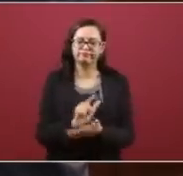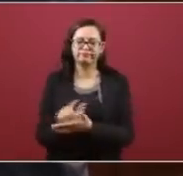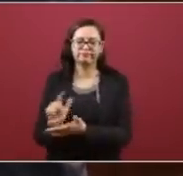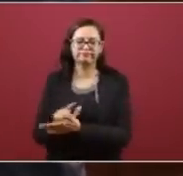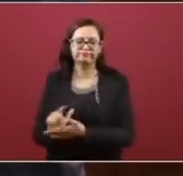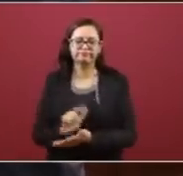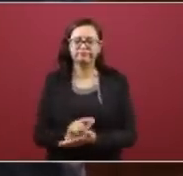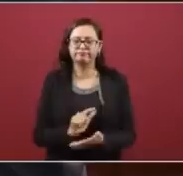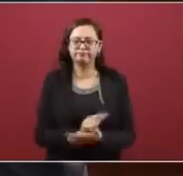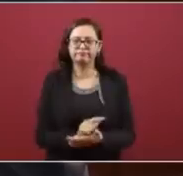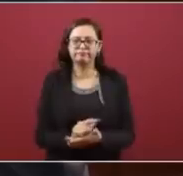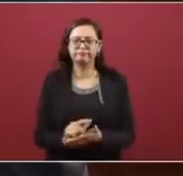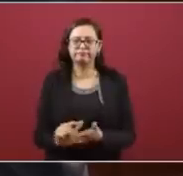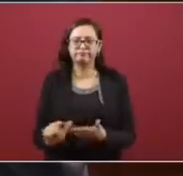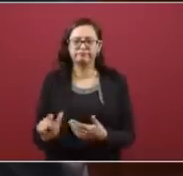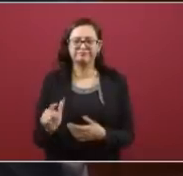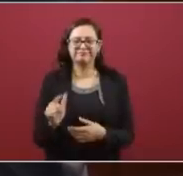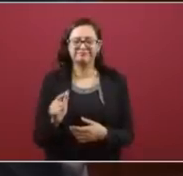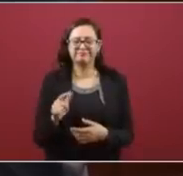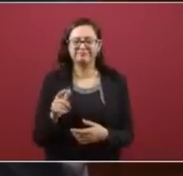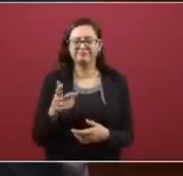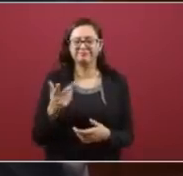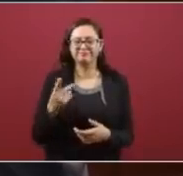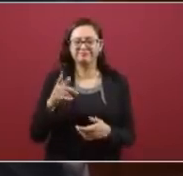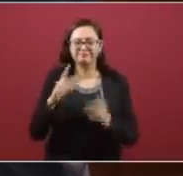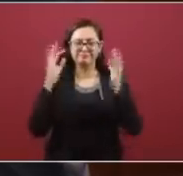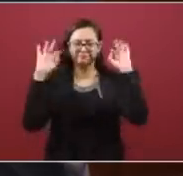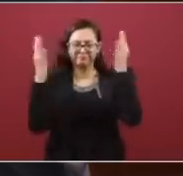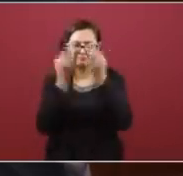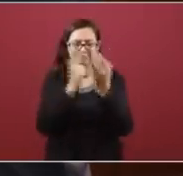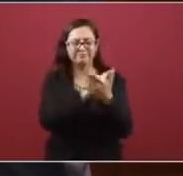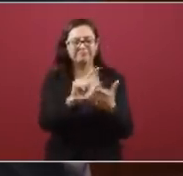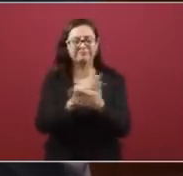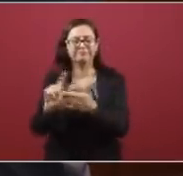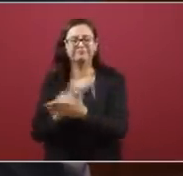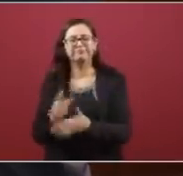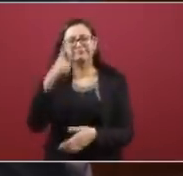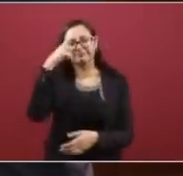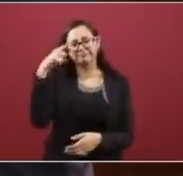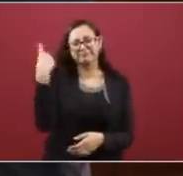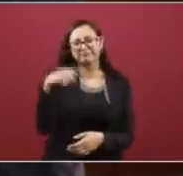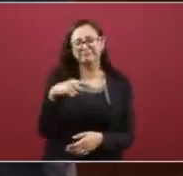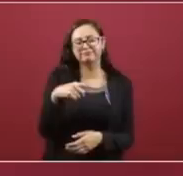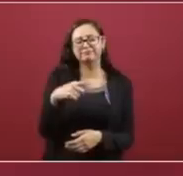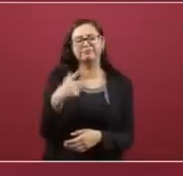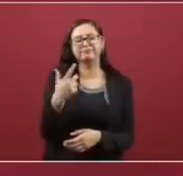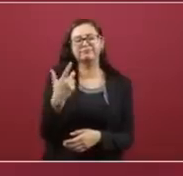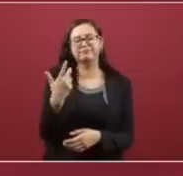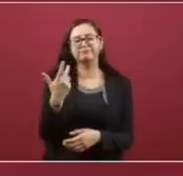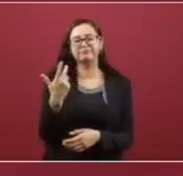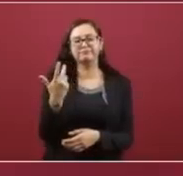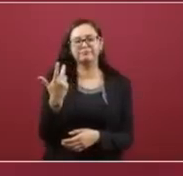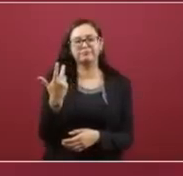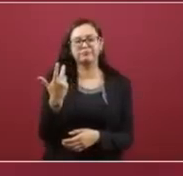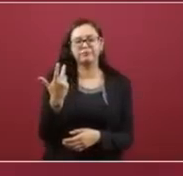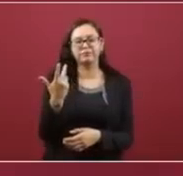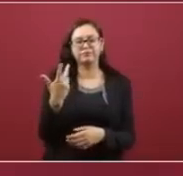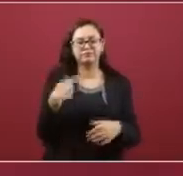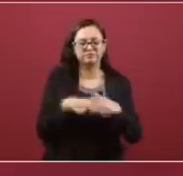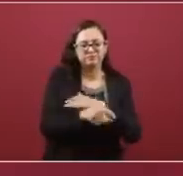eh migración para que no haya